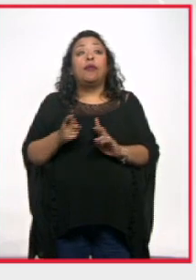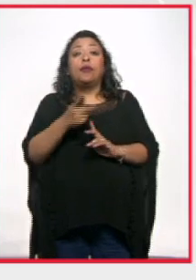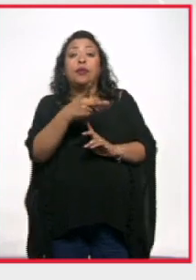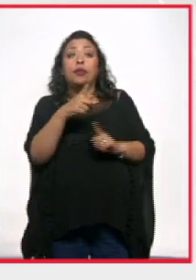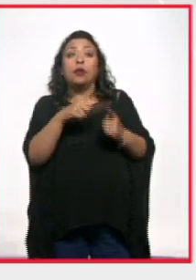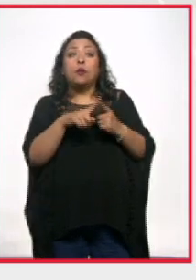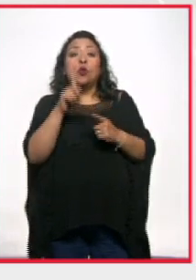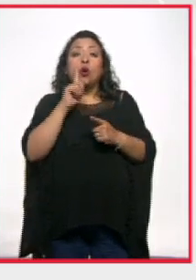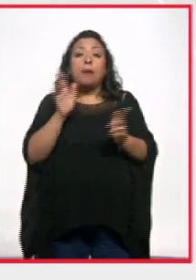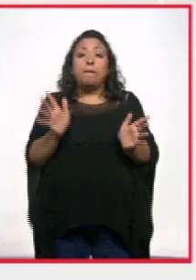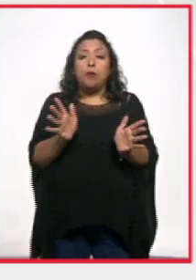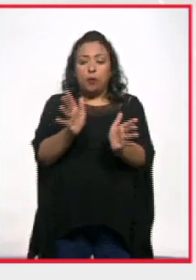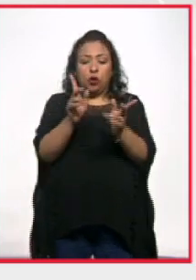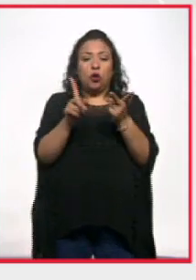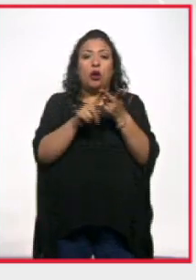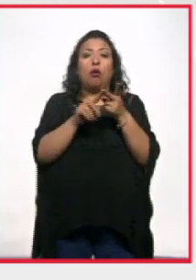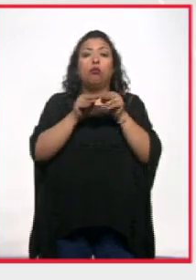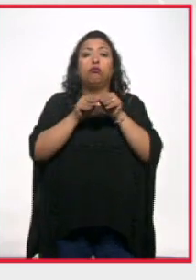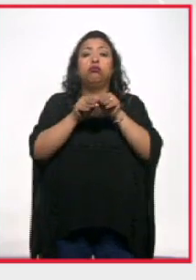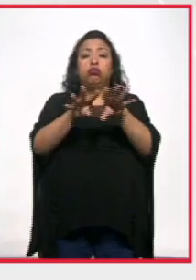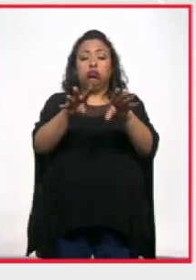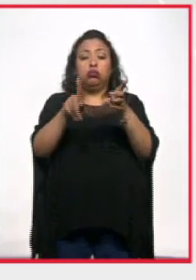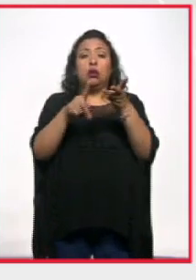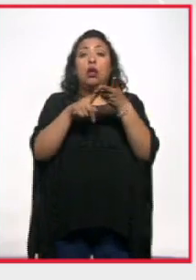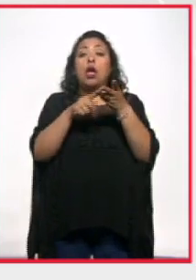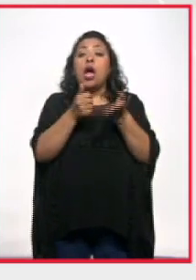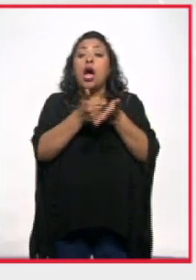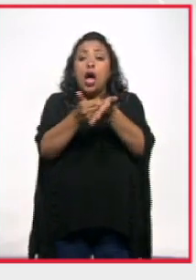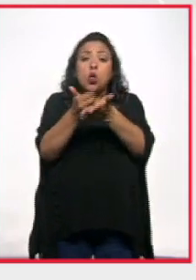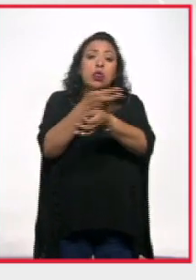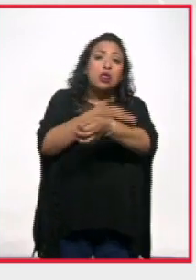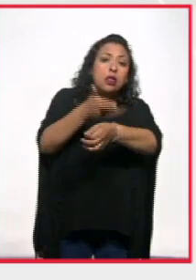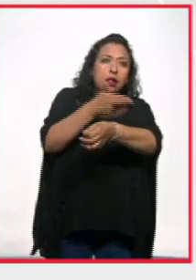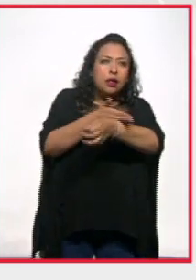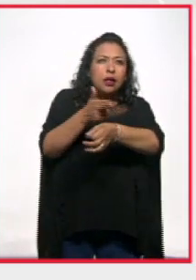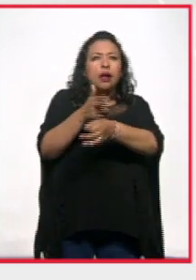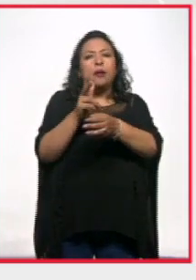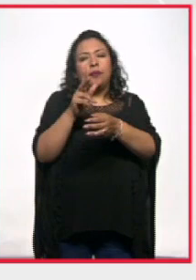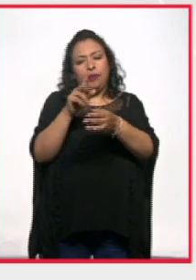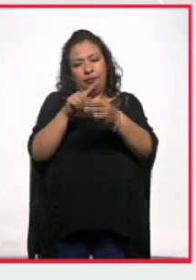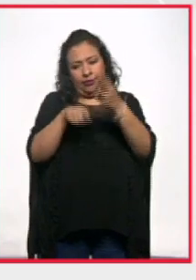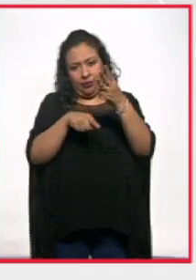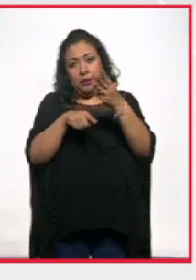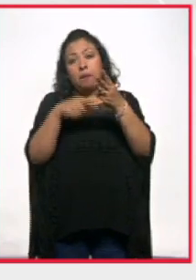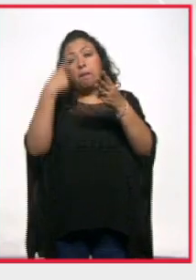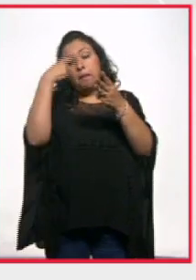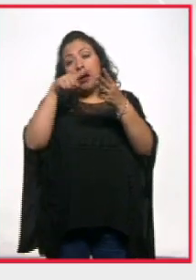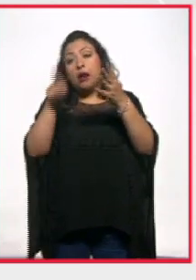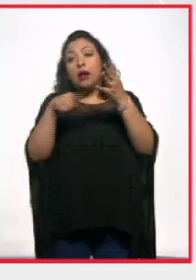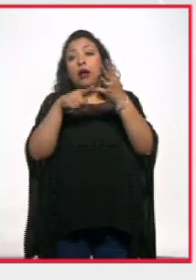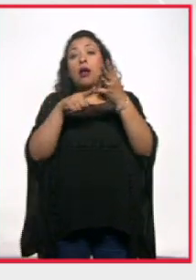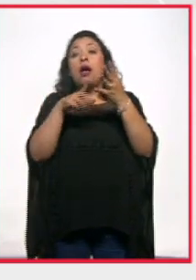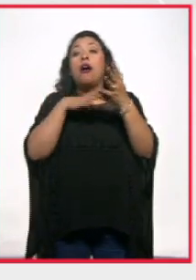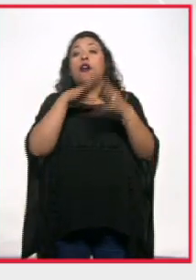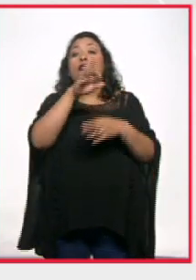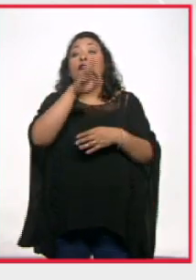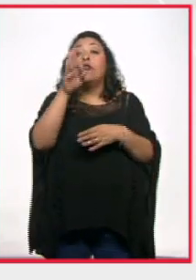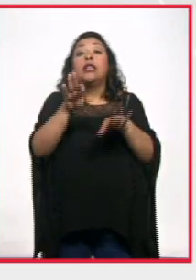de promotora, divulgadora y facilitadora. Vamos a hablar un poco de eso, pero sobre todo para hablar de una